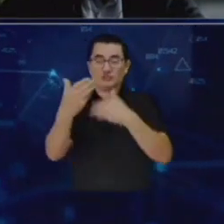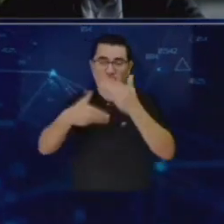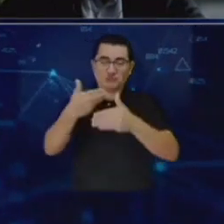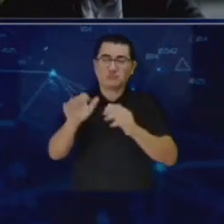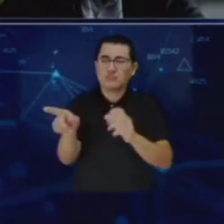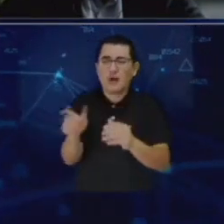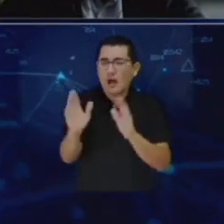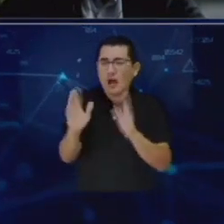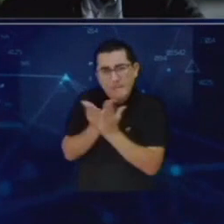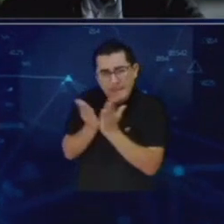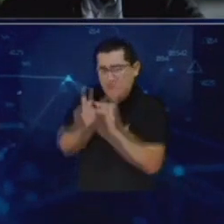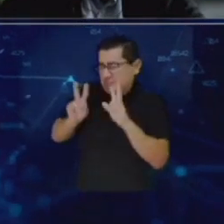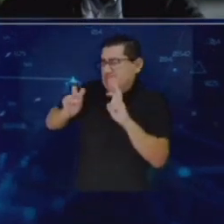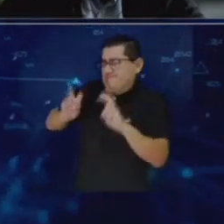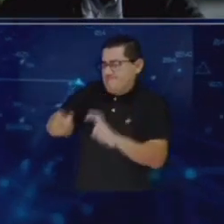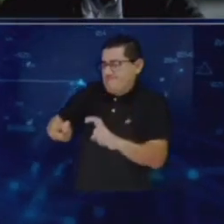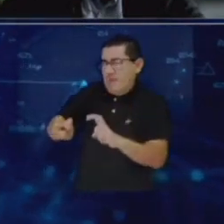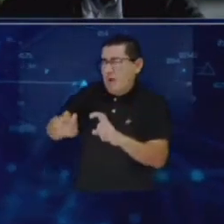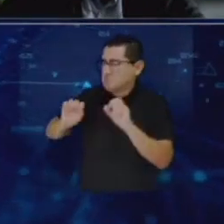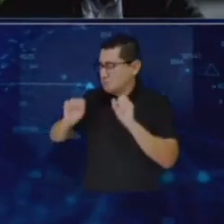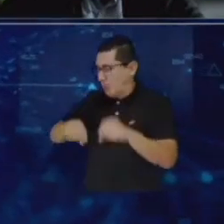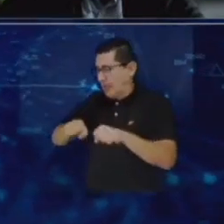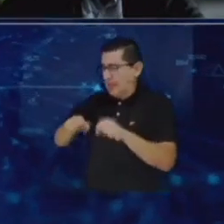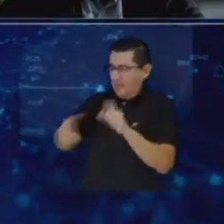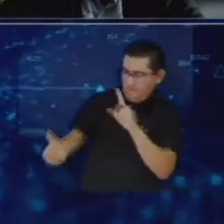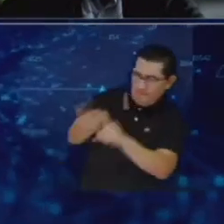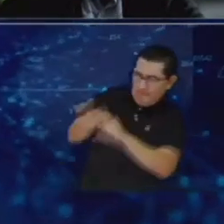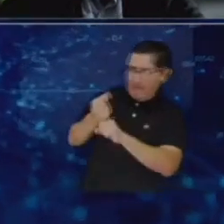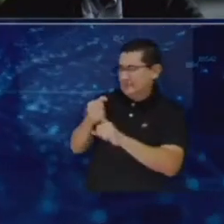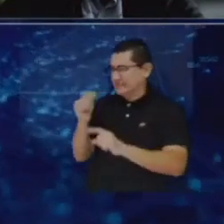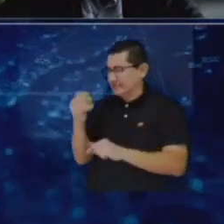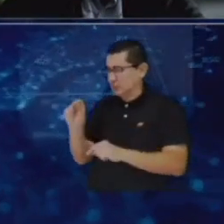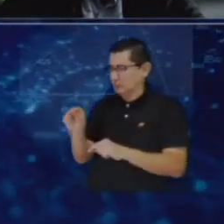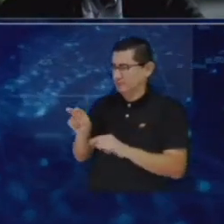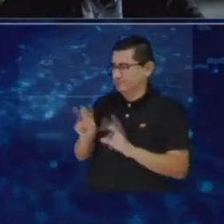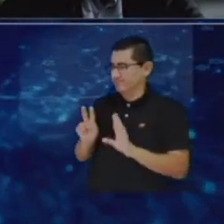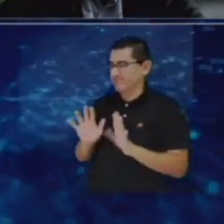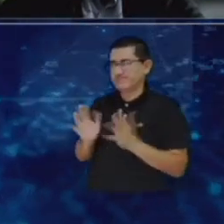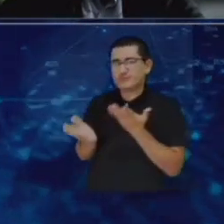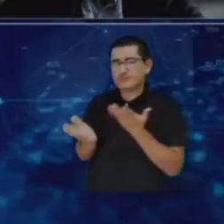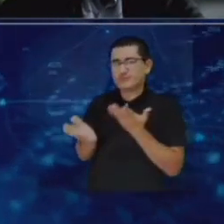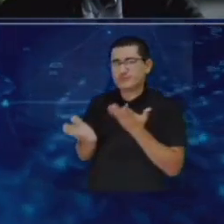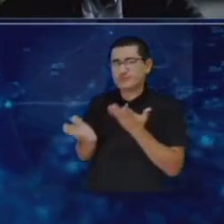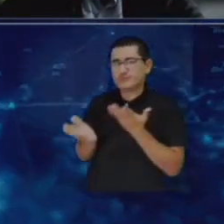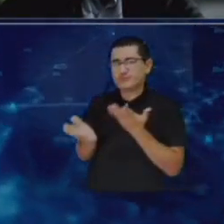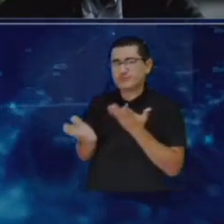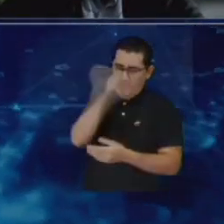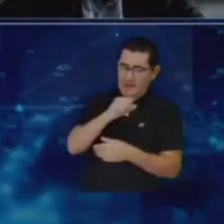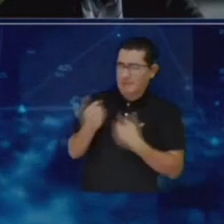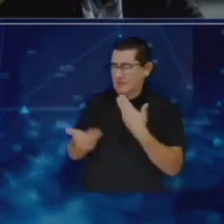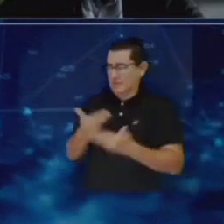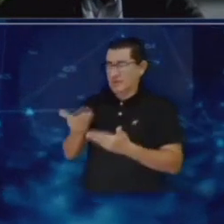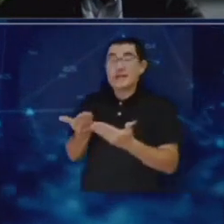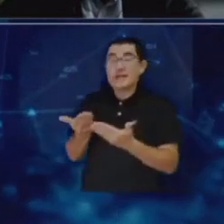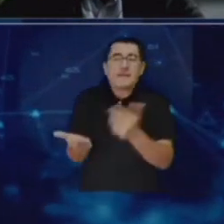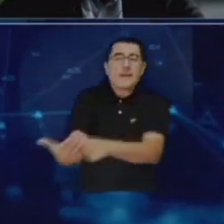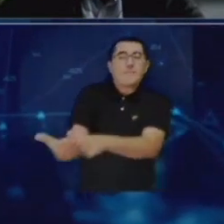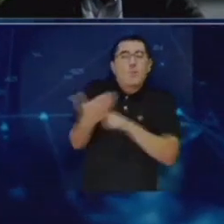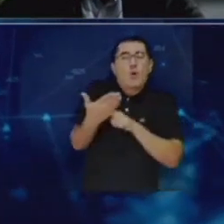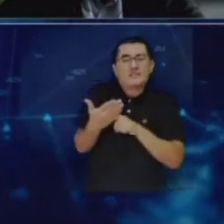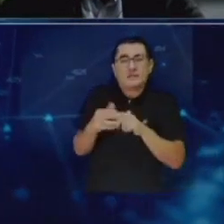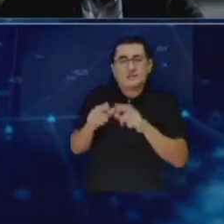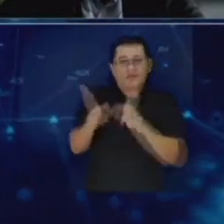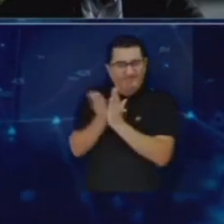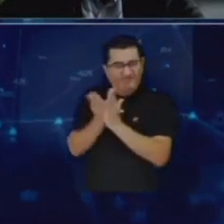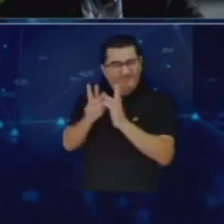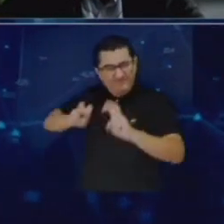posible identificación o no, dependiendo precisamente los resultados de los estudios. Como ven